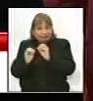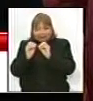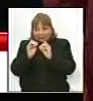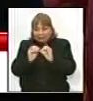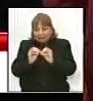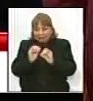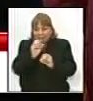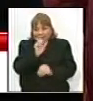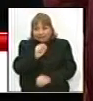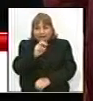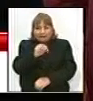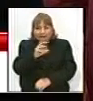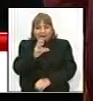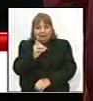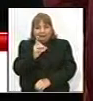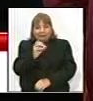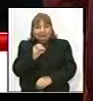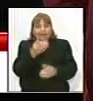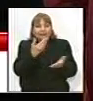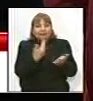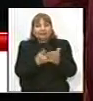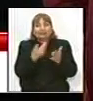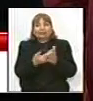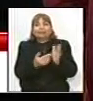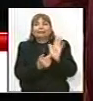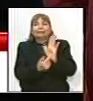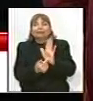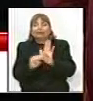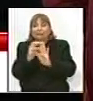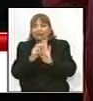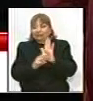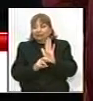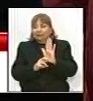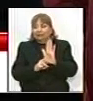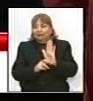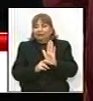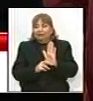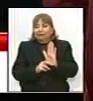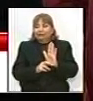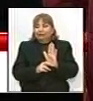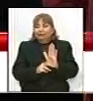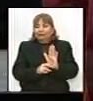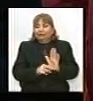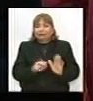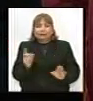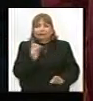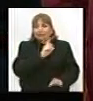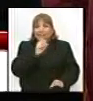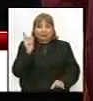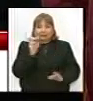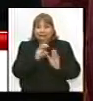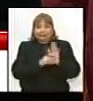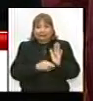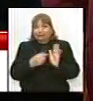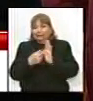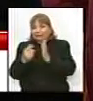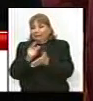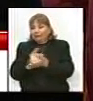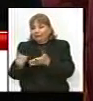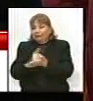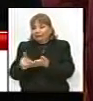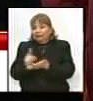al Senado la posibilidad de presentar proyectos de reforma constitucional, es que estos proyectos no se pueden presentar todas las